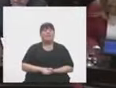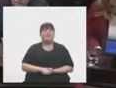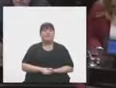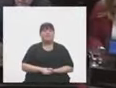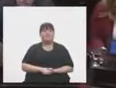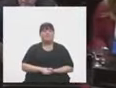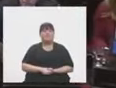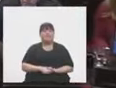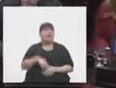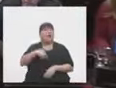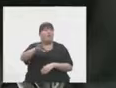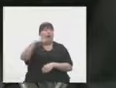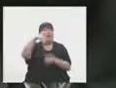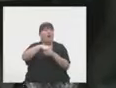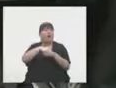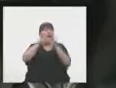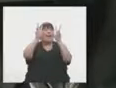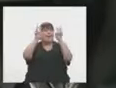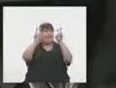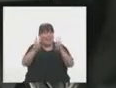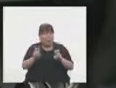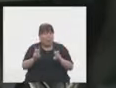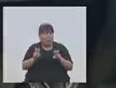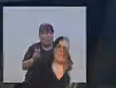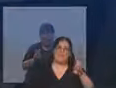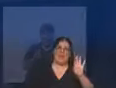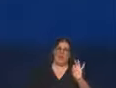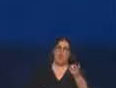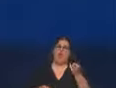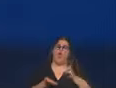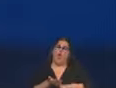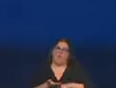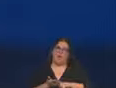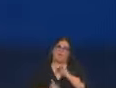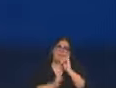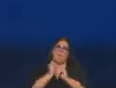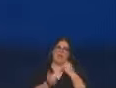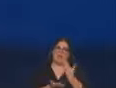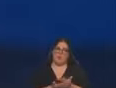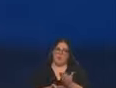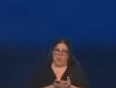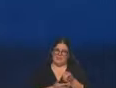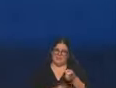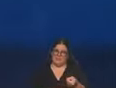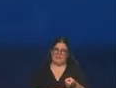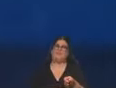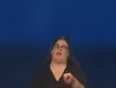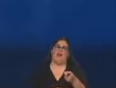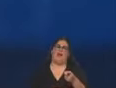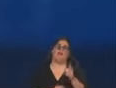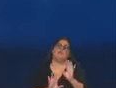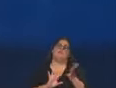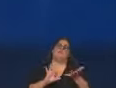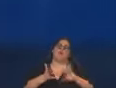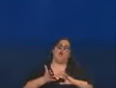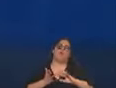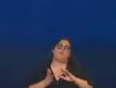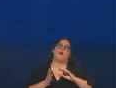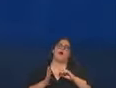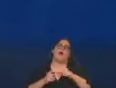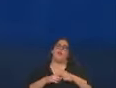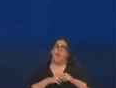bien ahí allí Juan Carlos Romero entonces vuelve a explicar su moción para que para que se haga de una determinada manera